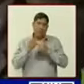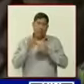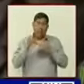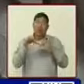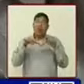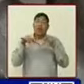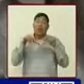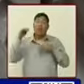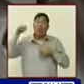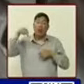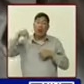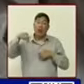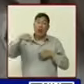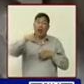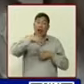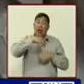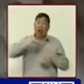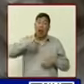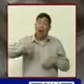está desmoronando.